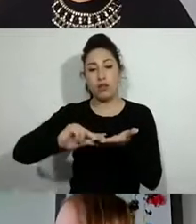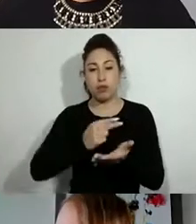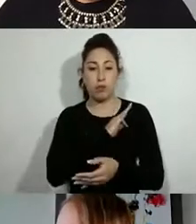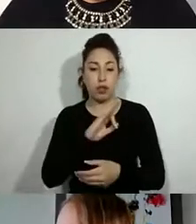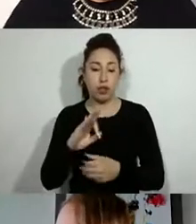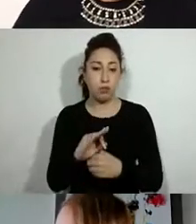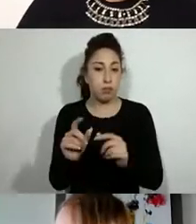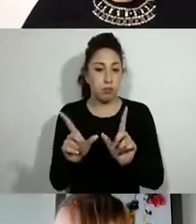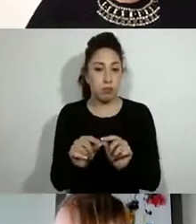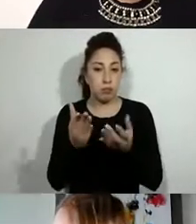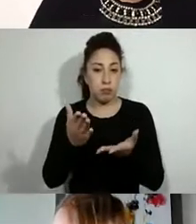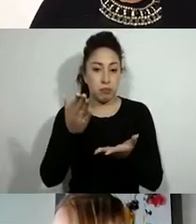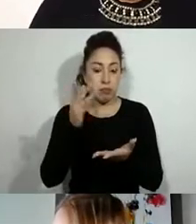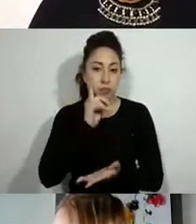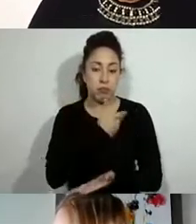presidenta.